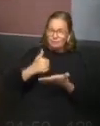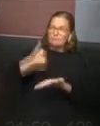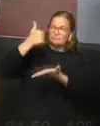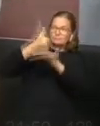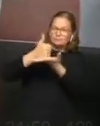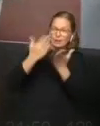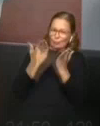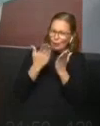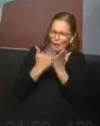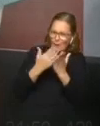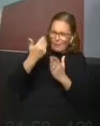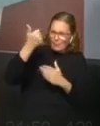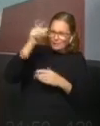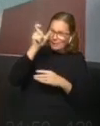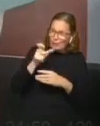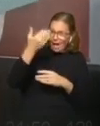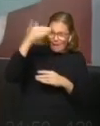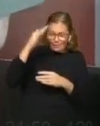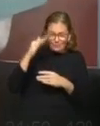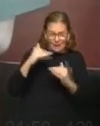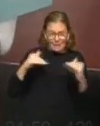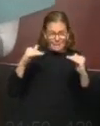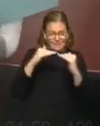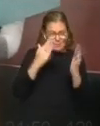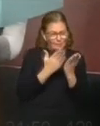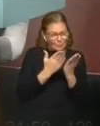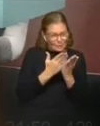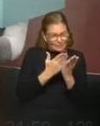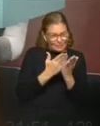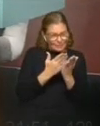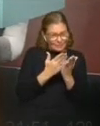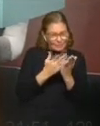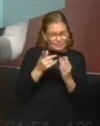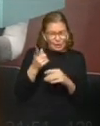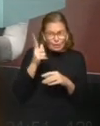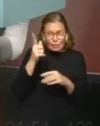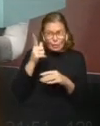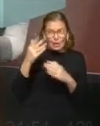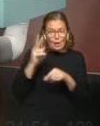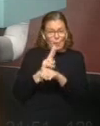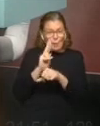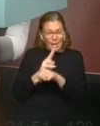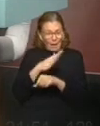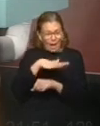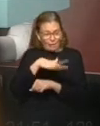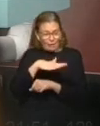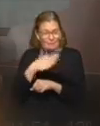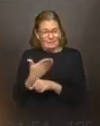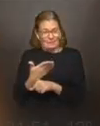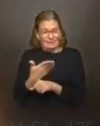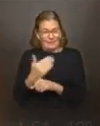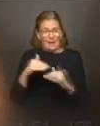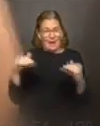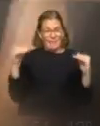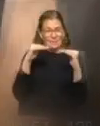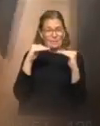que estudiaron, que supuestamente están formadas para estar ahí y que deben velar por ellos, pero al mismo tiempo se está poniendo al mismo